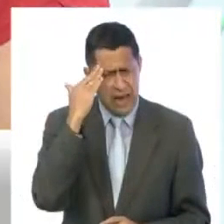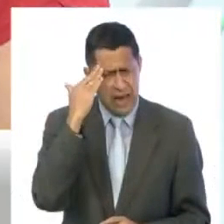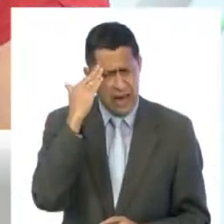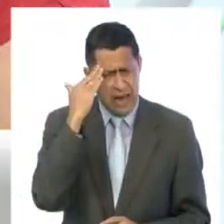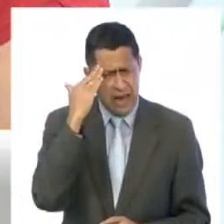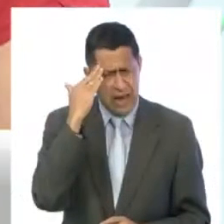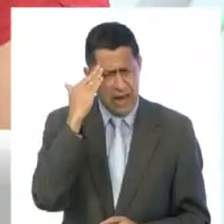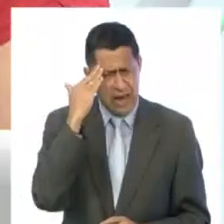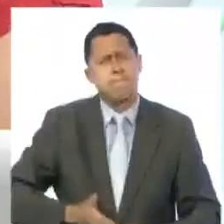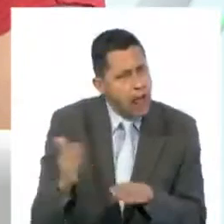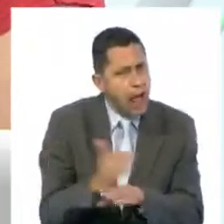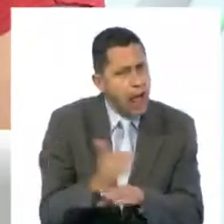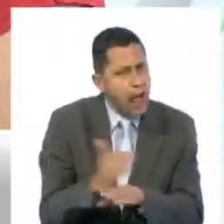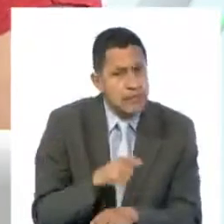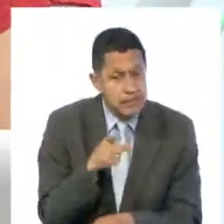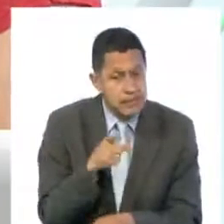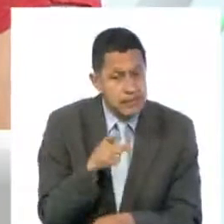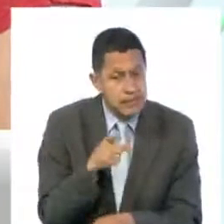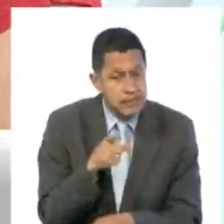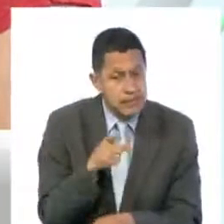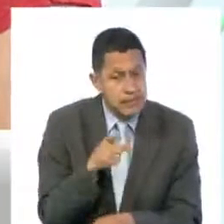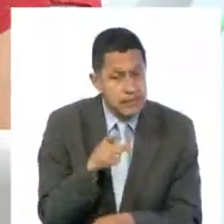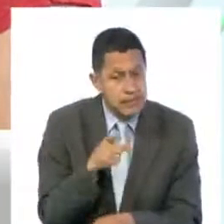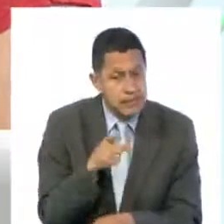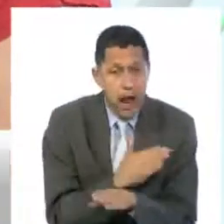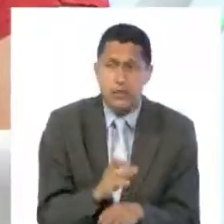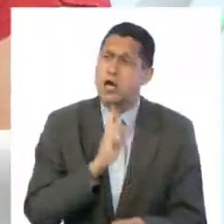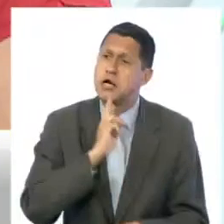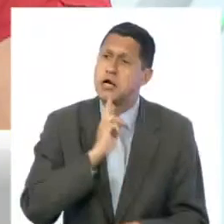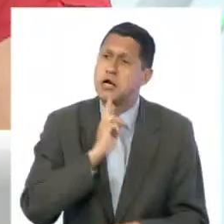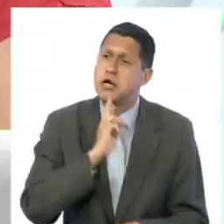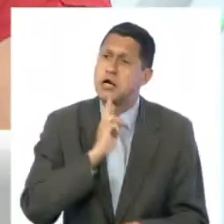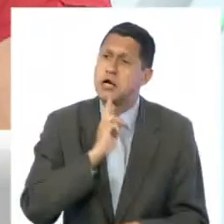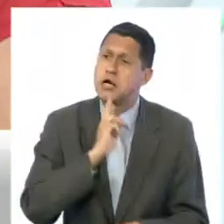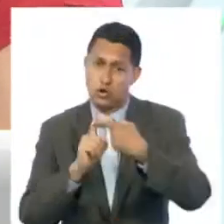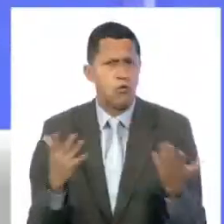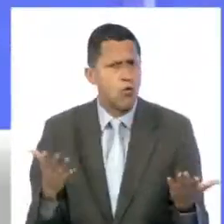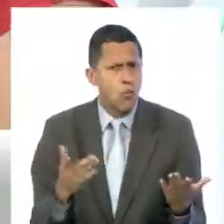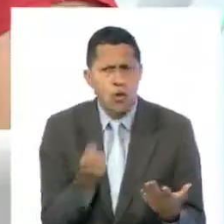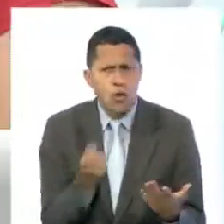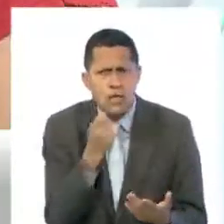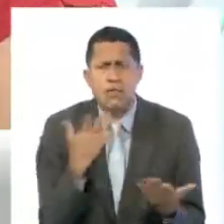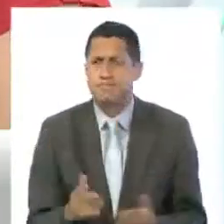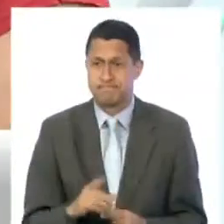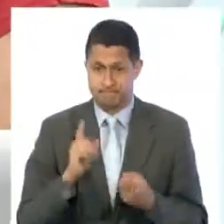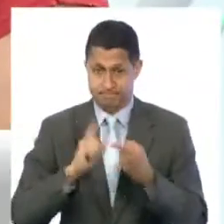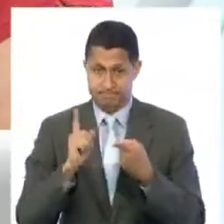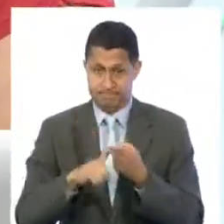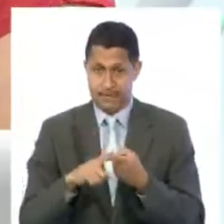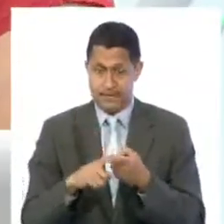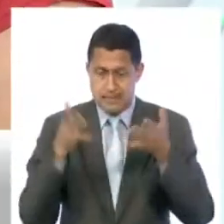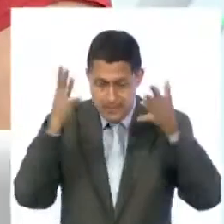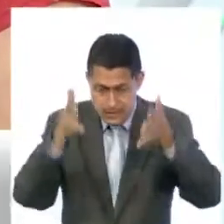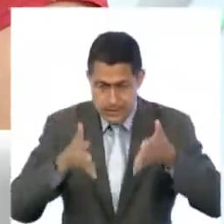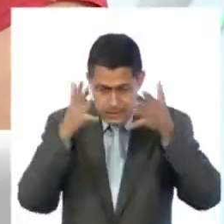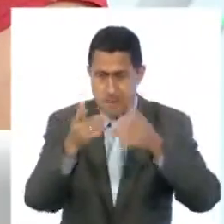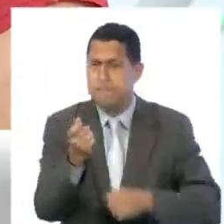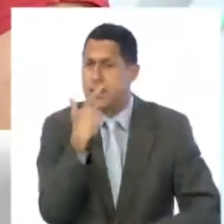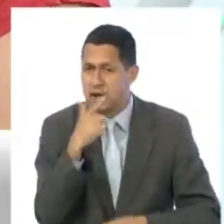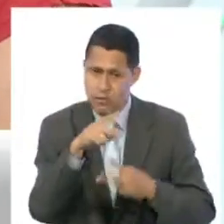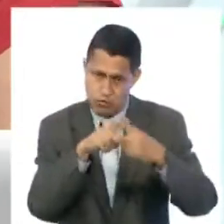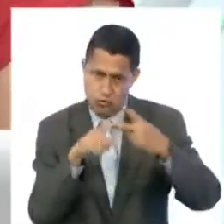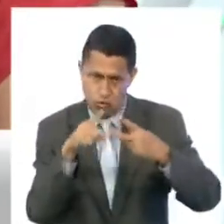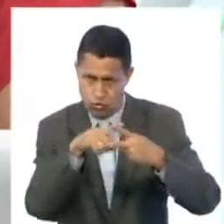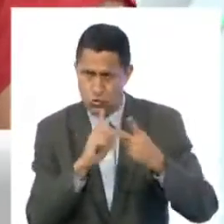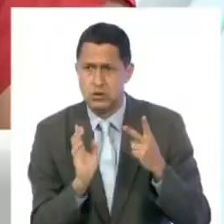por llamarlo de alguna manera, controlar en estas actividades, no solamente antes de dormir, sino que al colocarle estos juegos de mesa, él se va a quedar